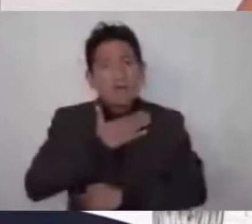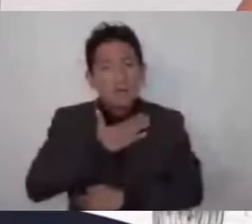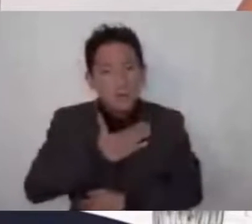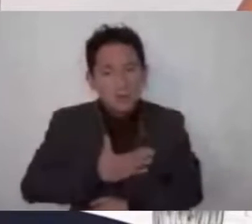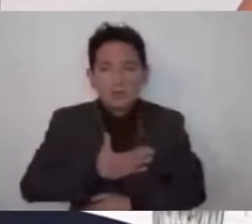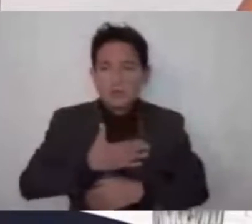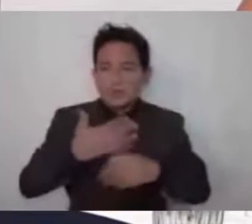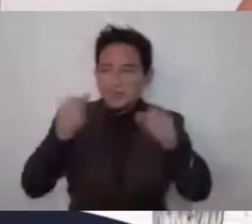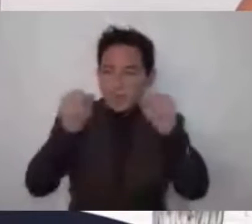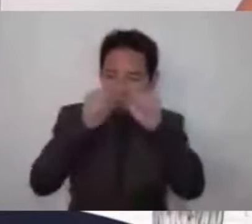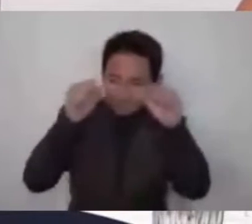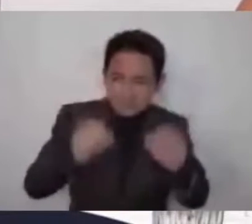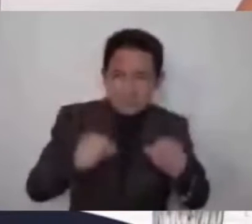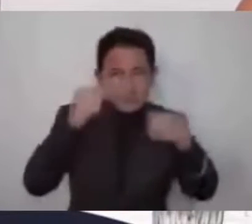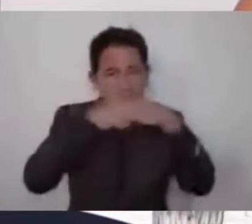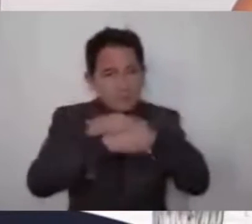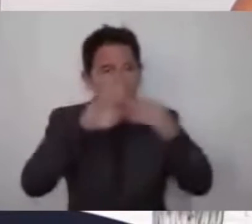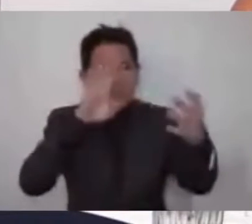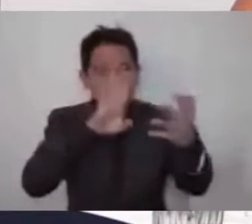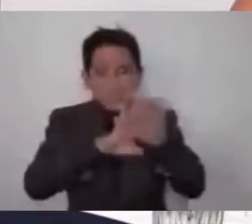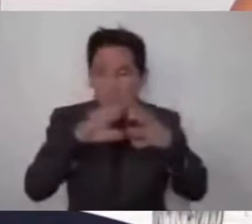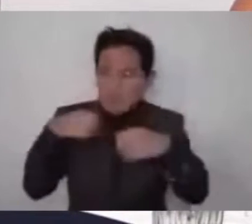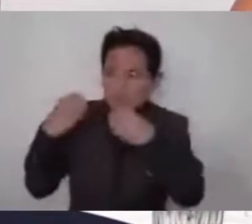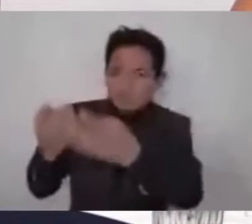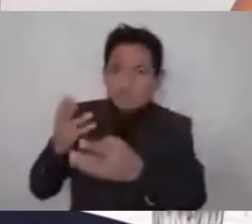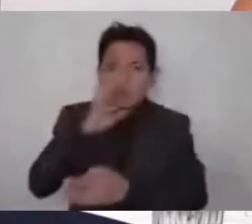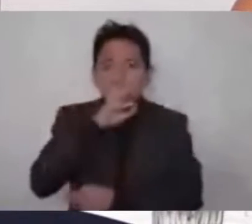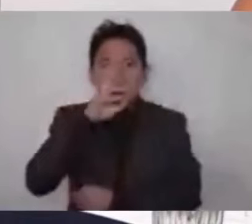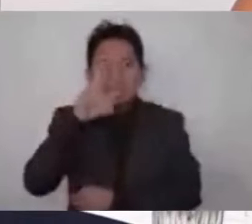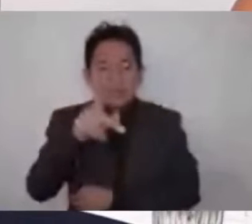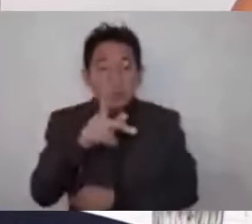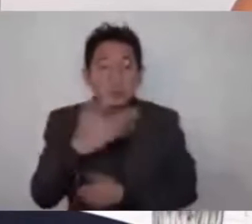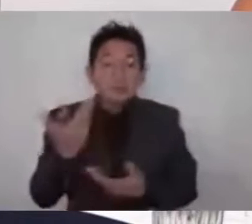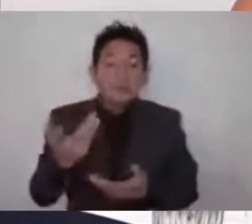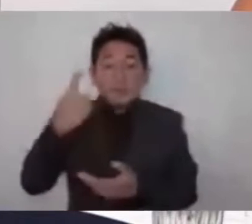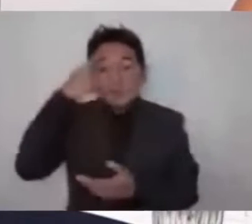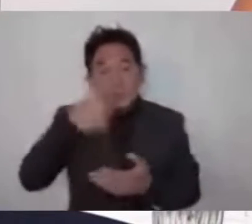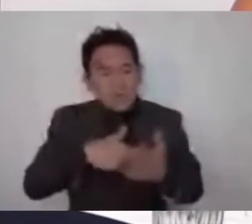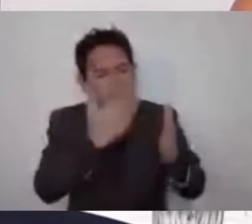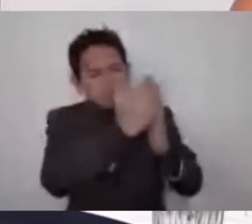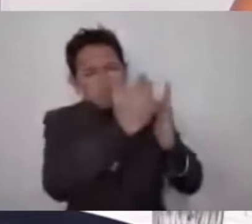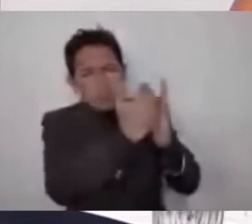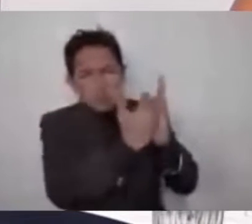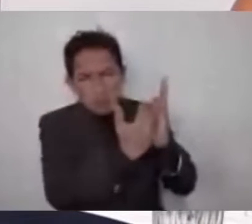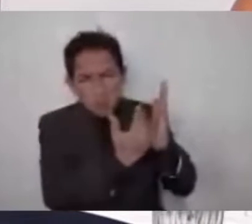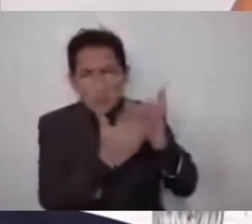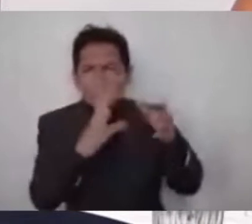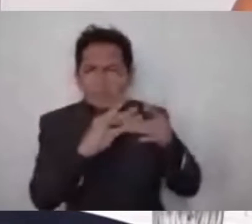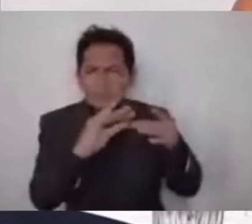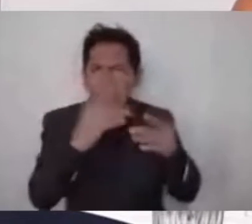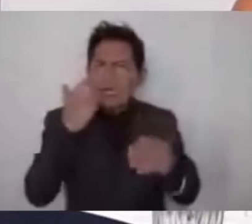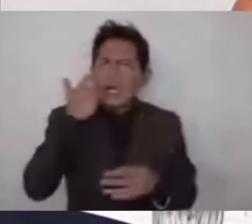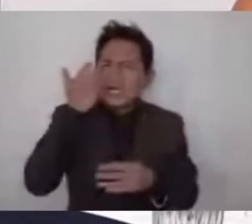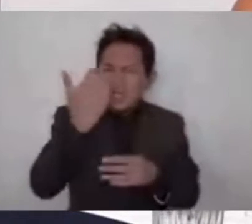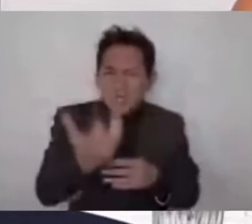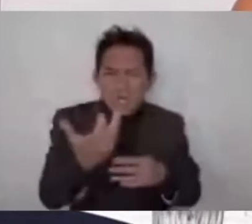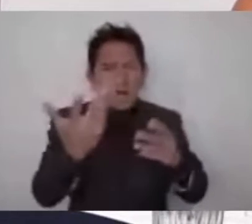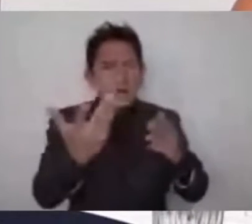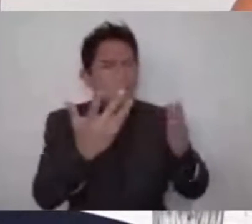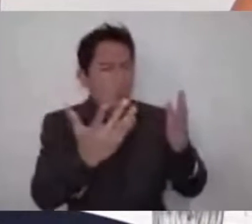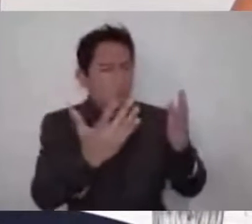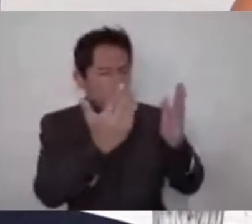sigue eh cuando empezamos a hacer la investigación ya que teníamos delimitado el tema nos dimos cuenta que hab un mar de